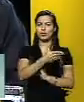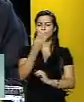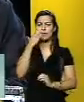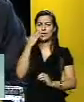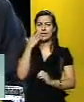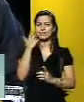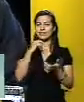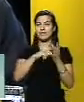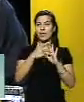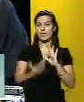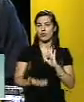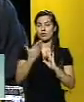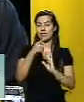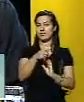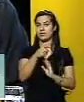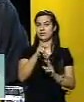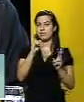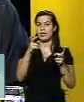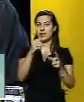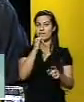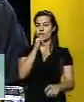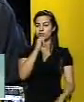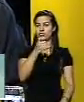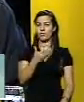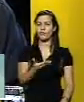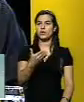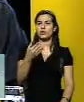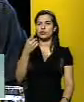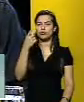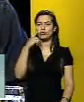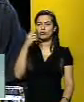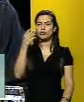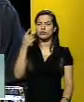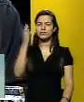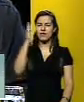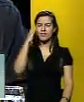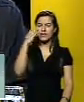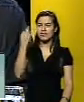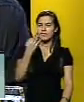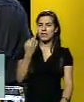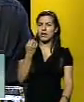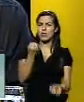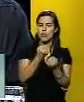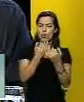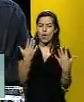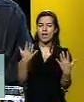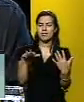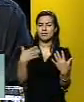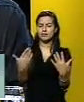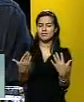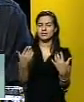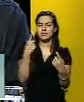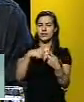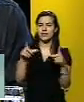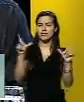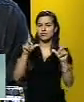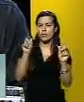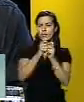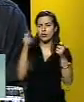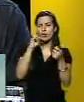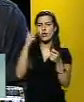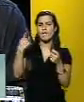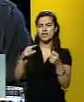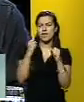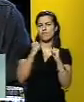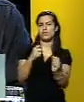Y tú conseguías, pues, podías contar los medios que realmente tenían una presencia en el